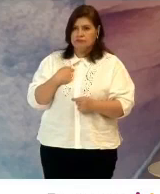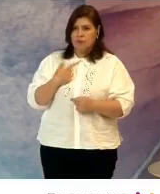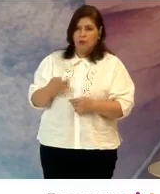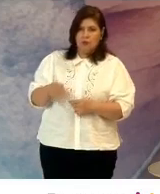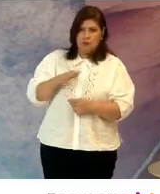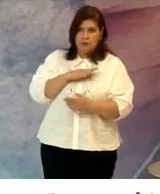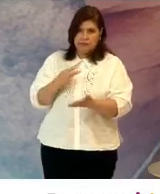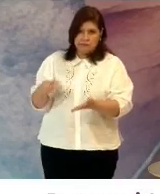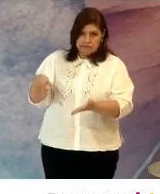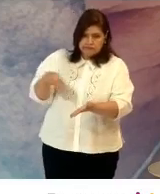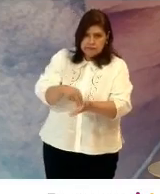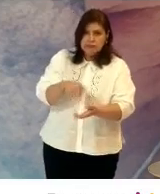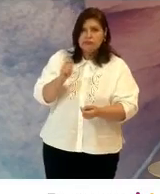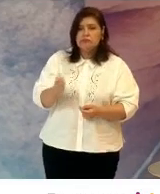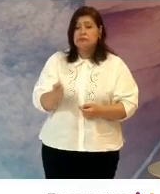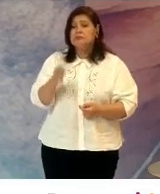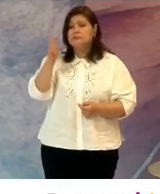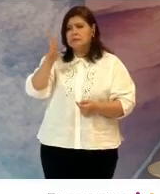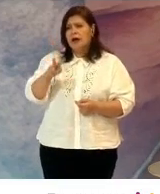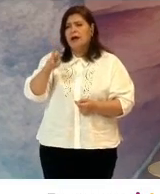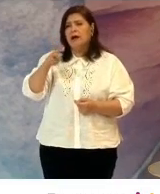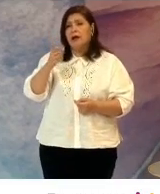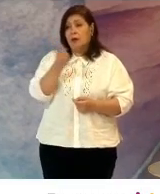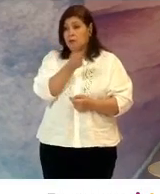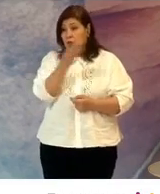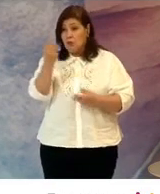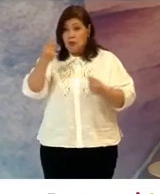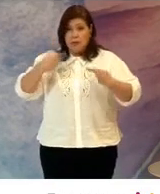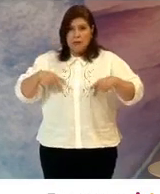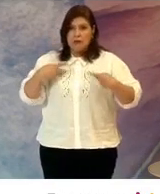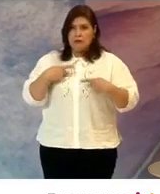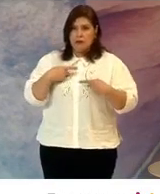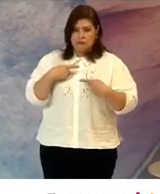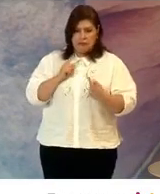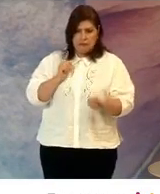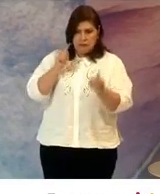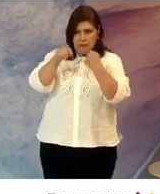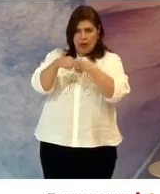Y lo interesante es que muchas personas tenían esta sensación.